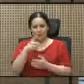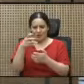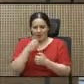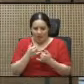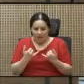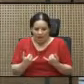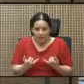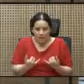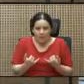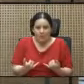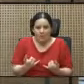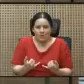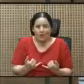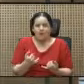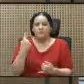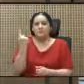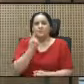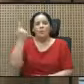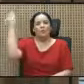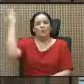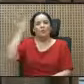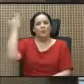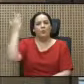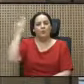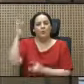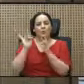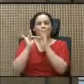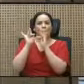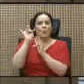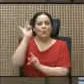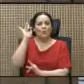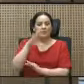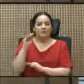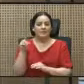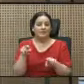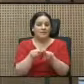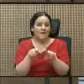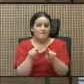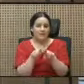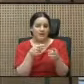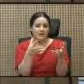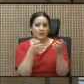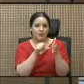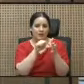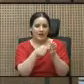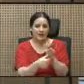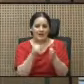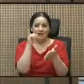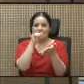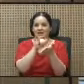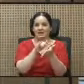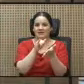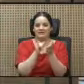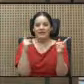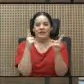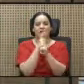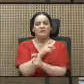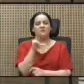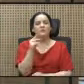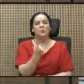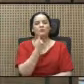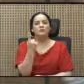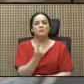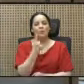momento ha sido un discurso vacío. Nuevamente quiero recalcar que esta crisis no solo es producto